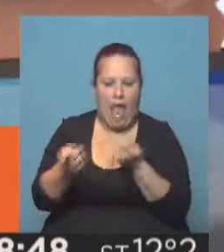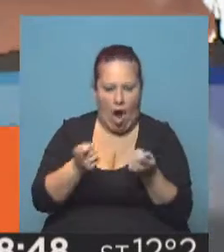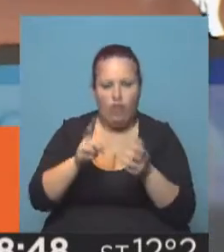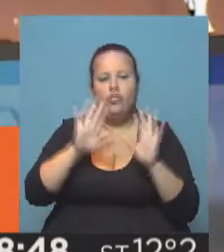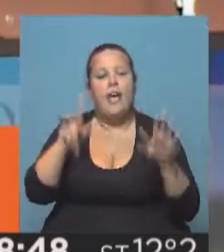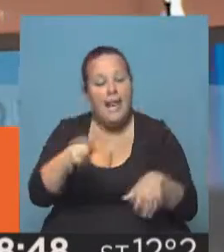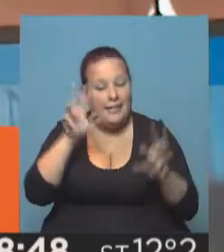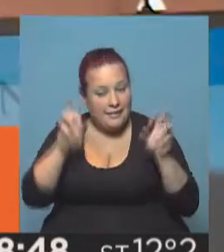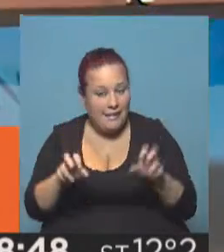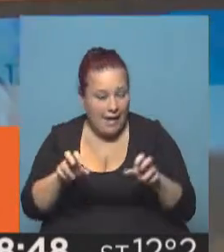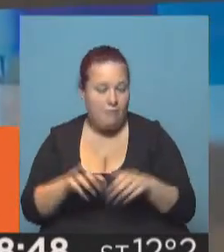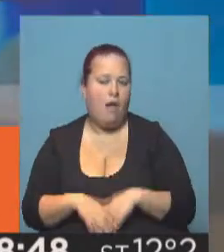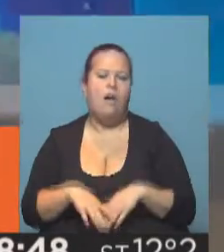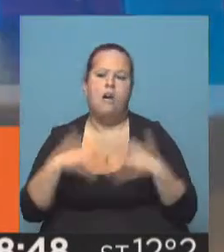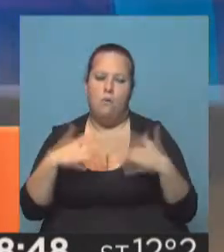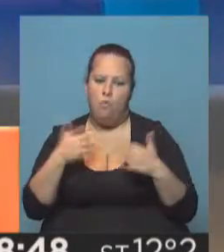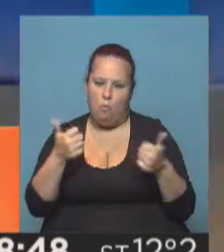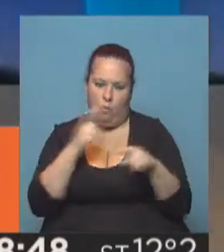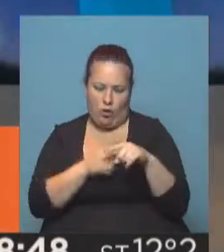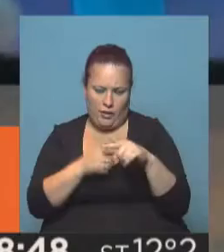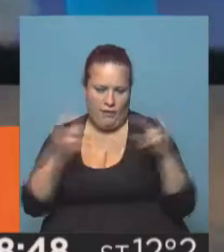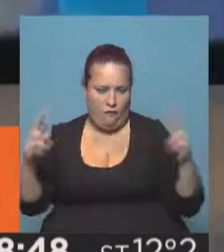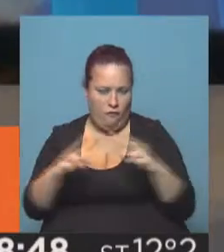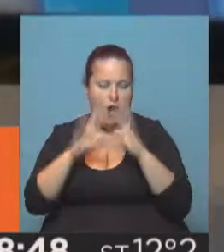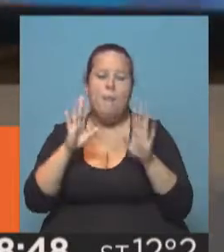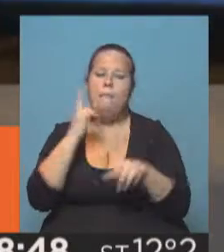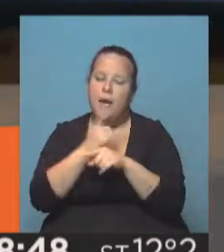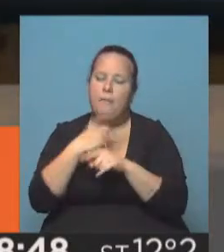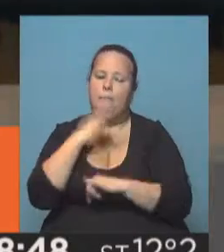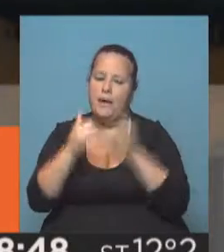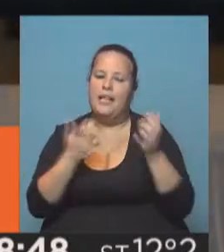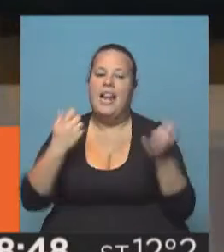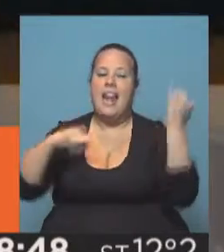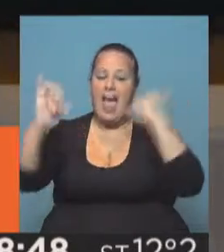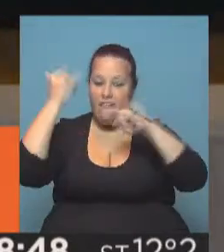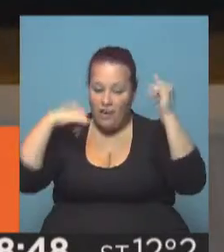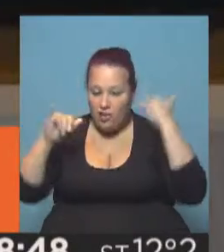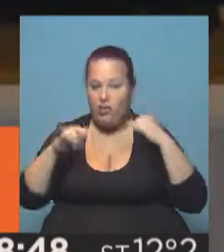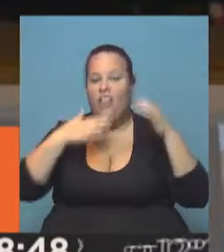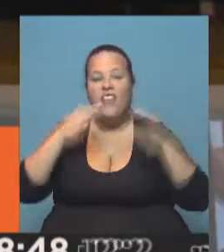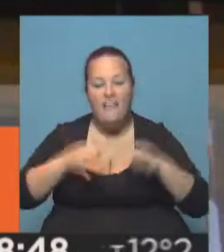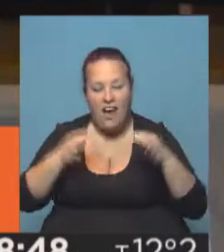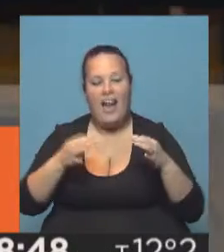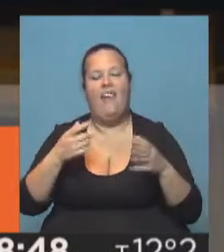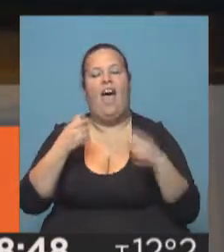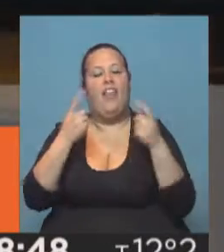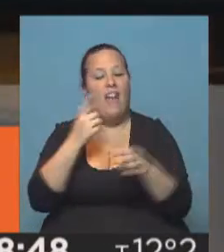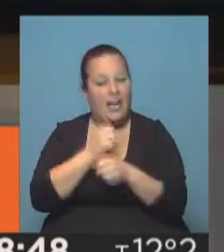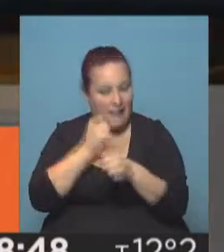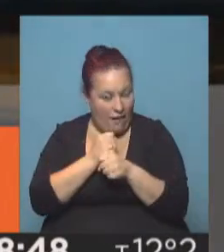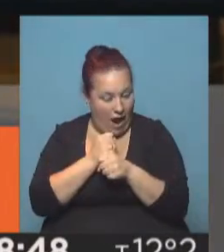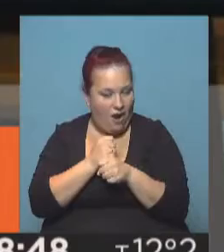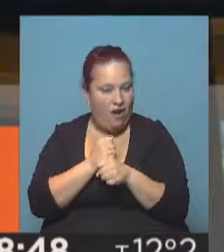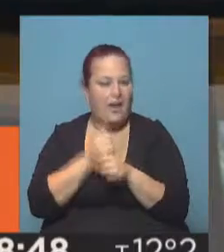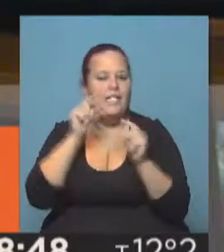sentido ha sido muy auspicioso el foro. Pero insisto, la inversión real, la inversión que genera empleo, es